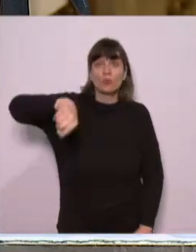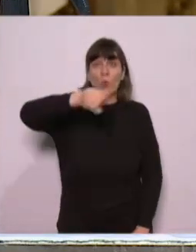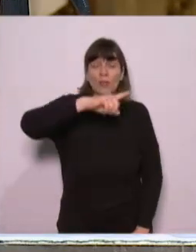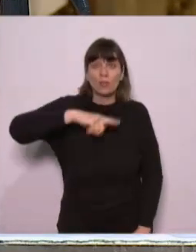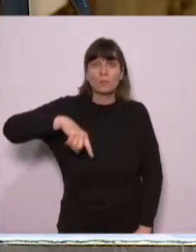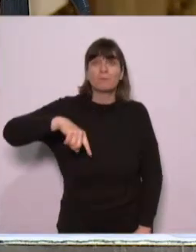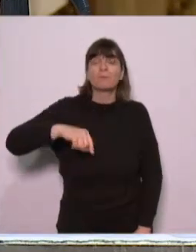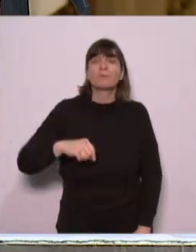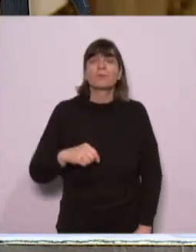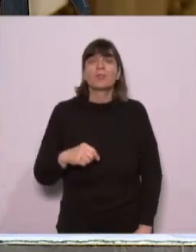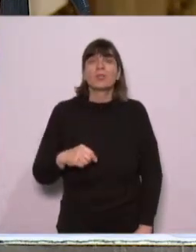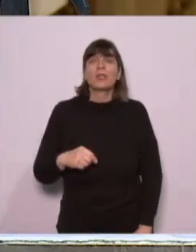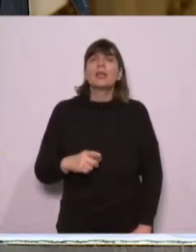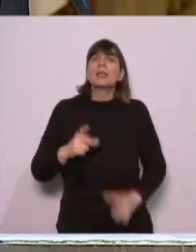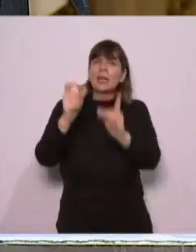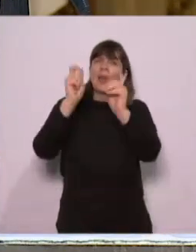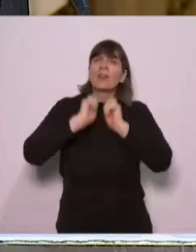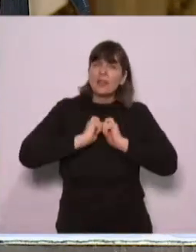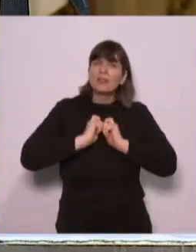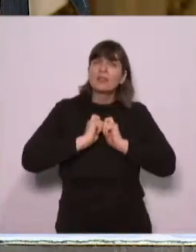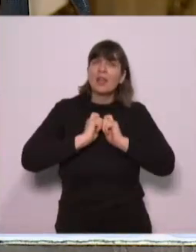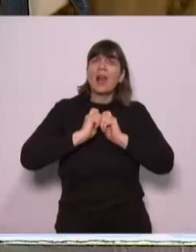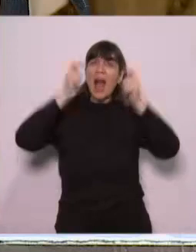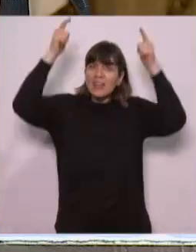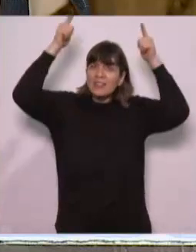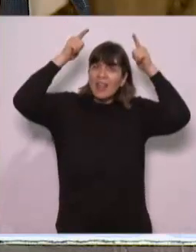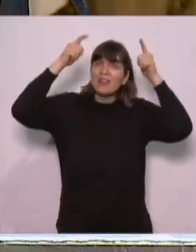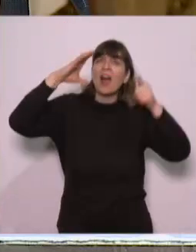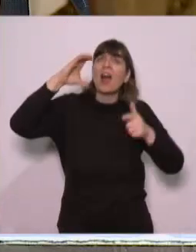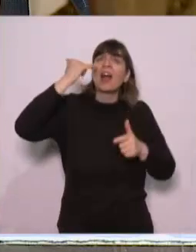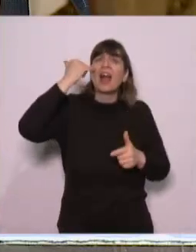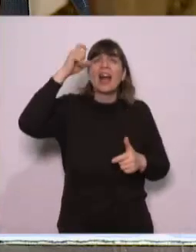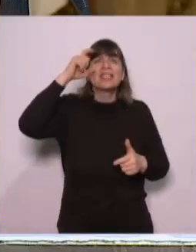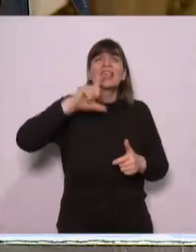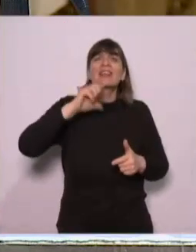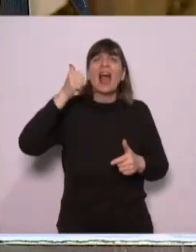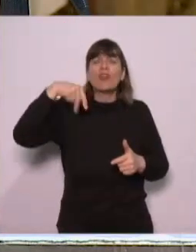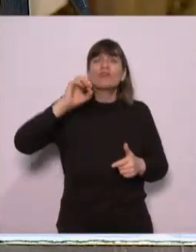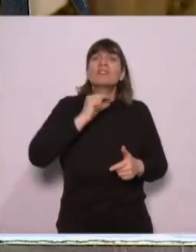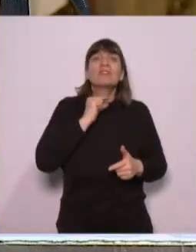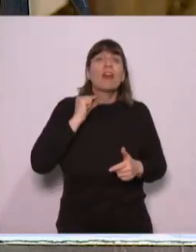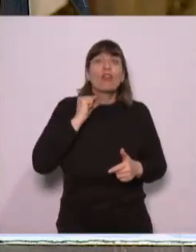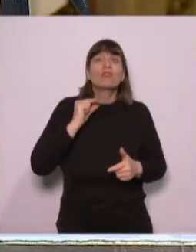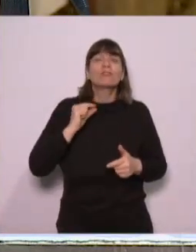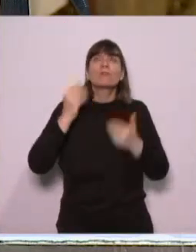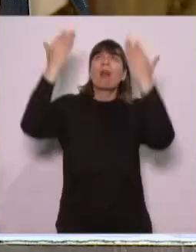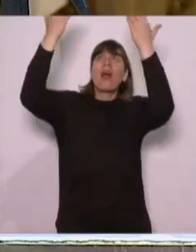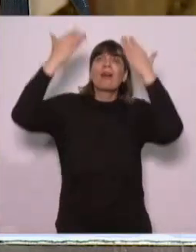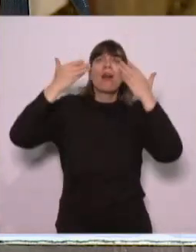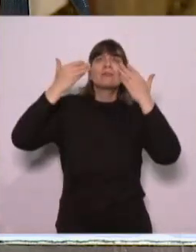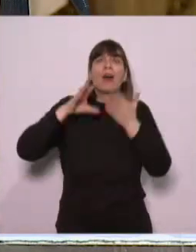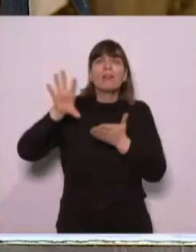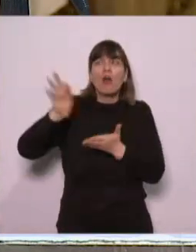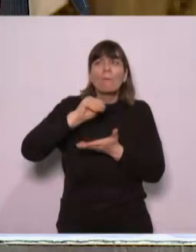Dios nuestro, que concediste a San Cayetano, presbítero, la